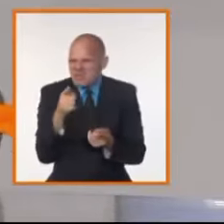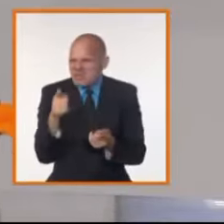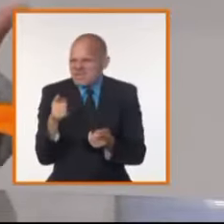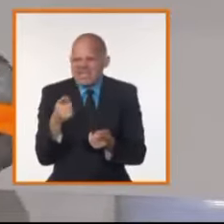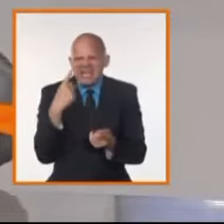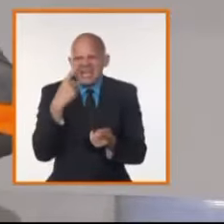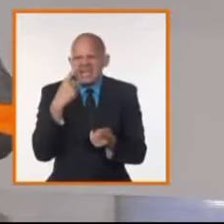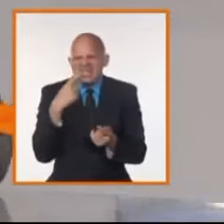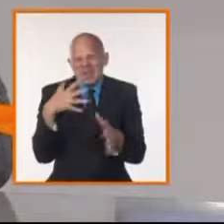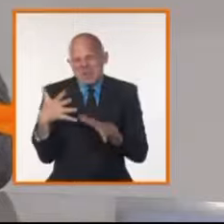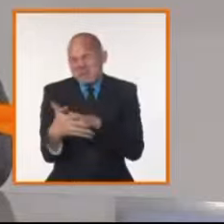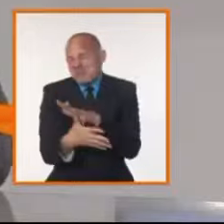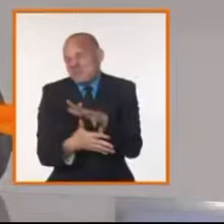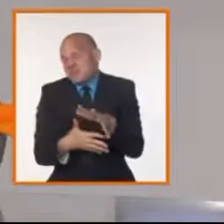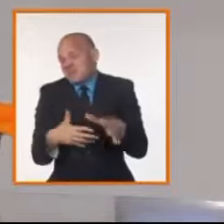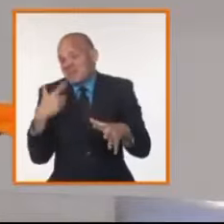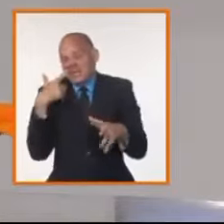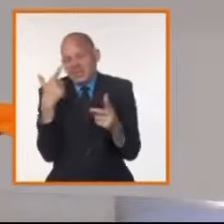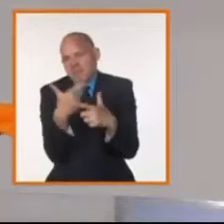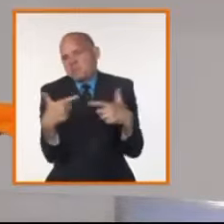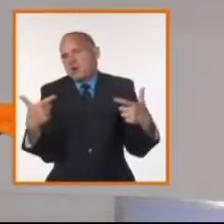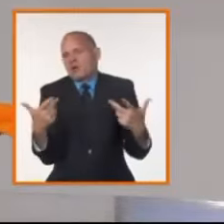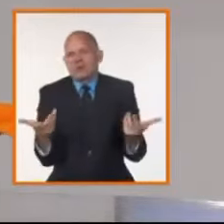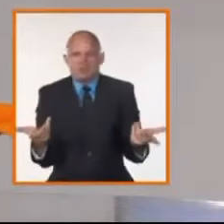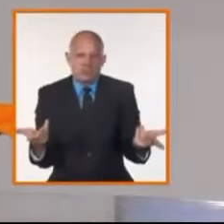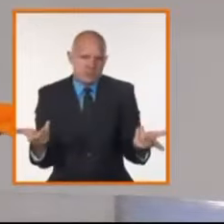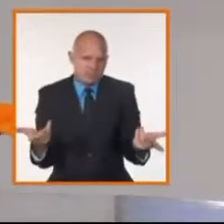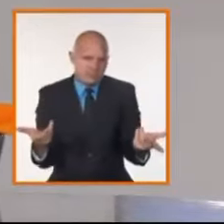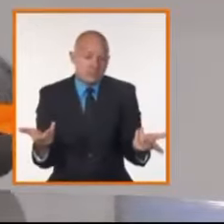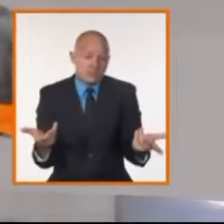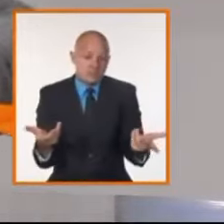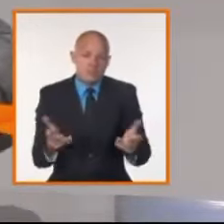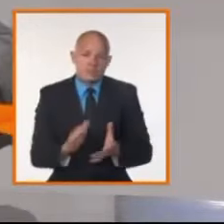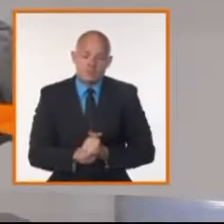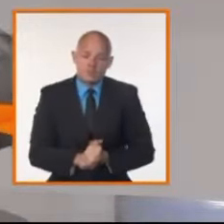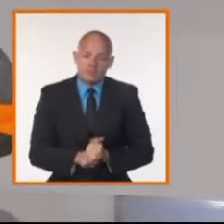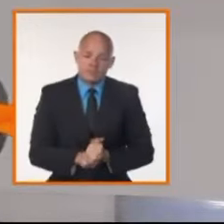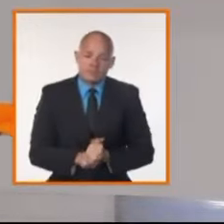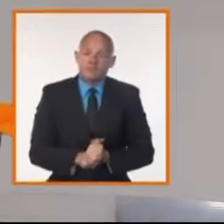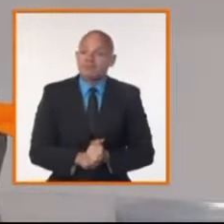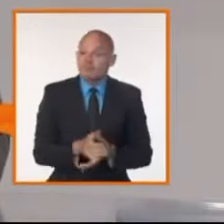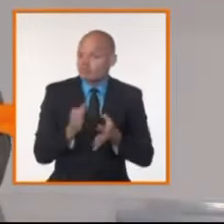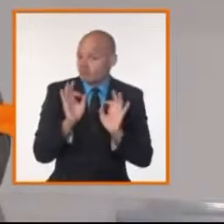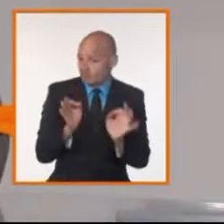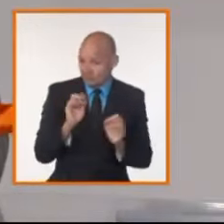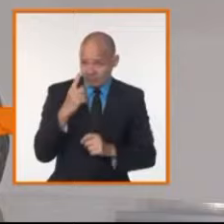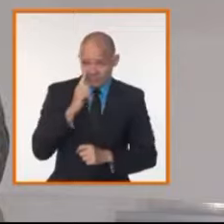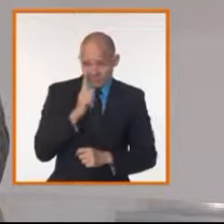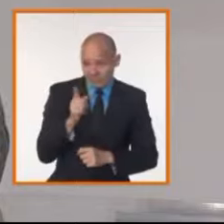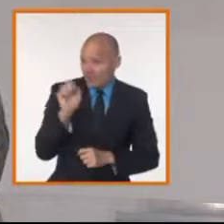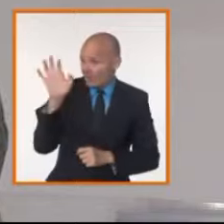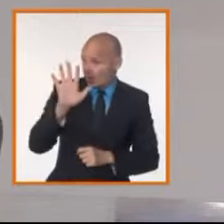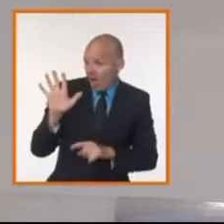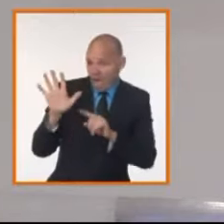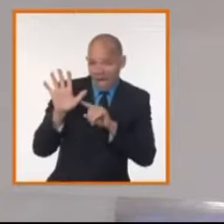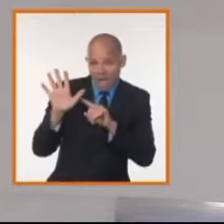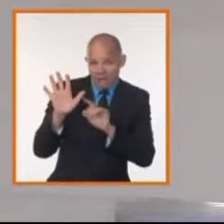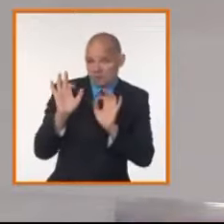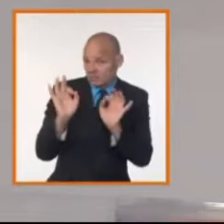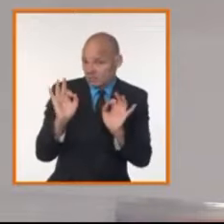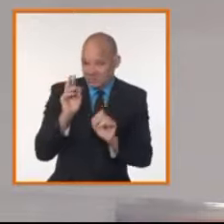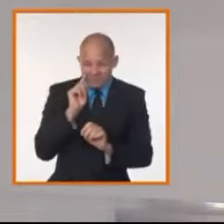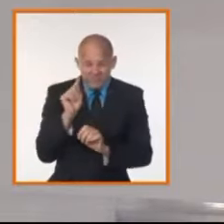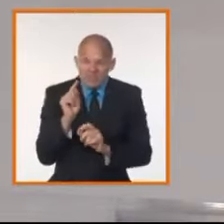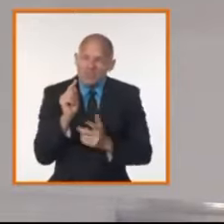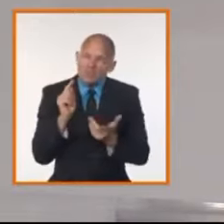manipulación con respecto a su a su persona como ha pasado con todo político sobre todo en Europa que haya seguido esa línea ahora a